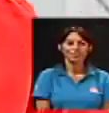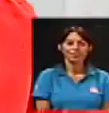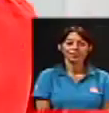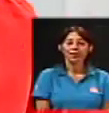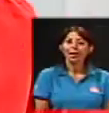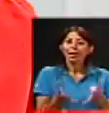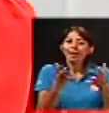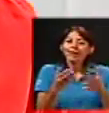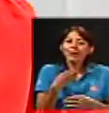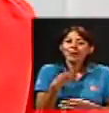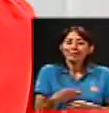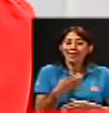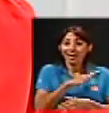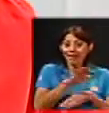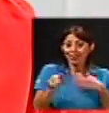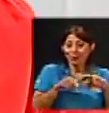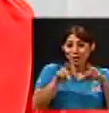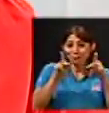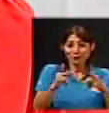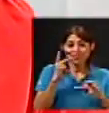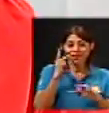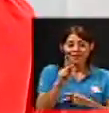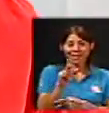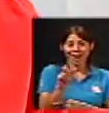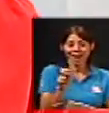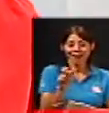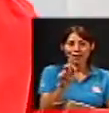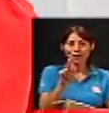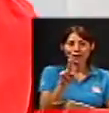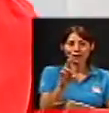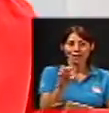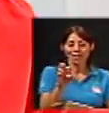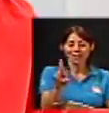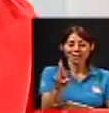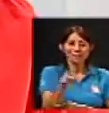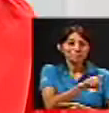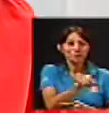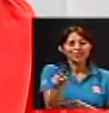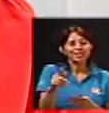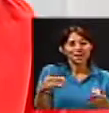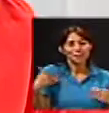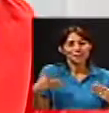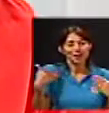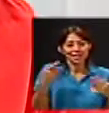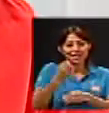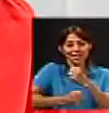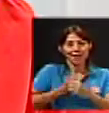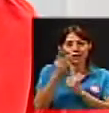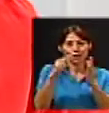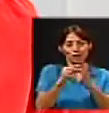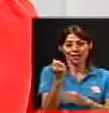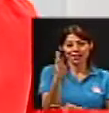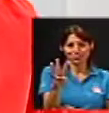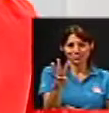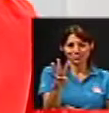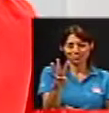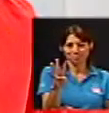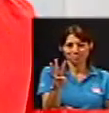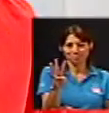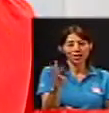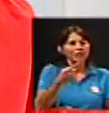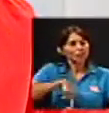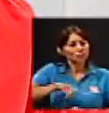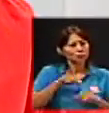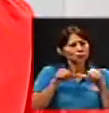Quiero desearles a todos los televidentes de Canal UCR que sean muy felices en el año 2014, que